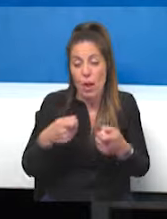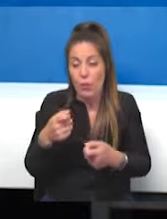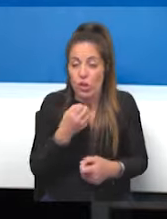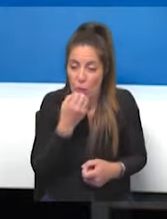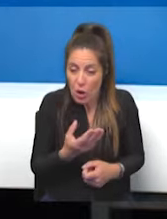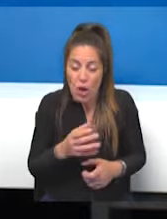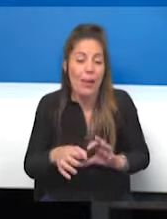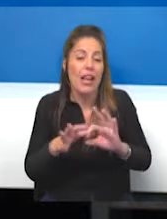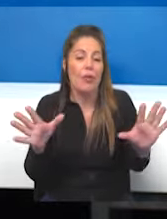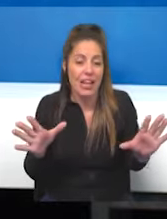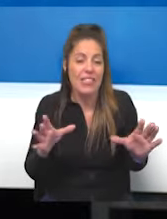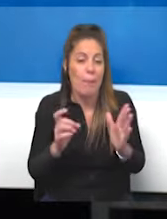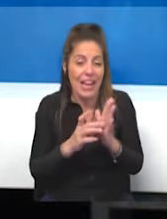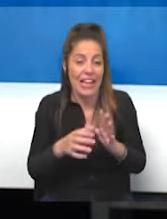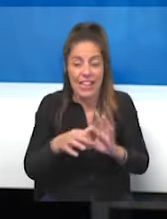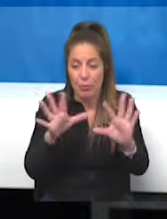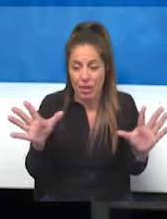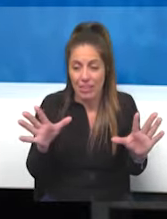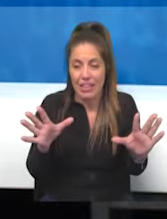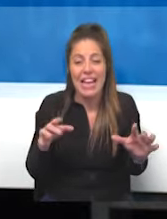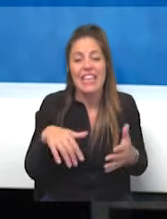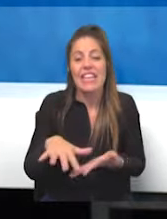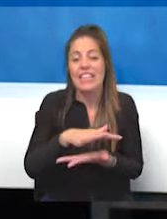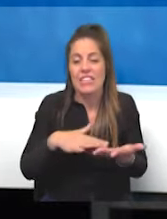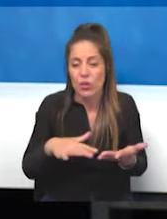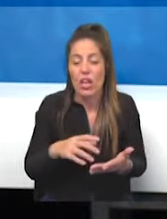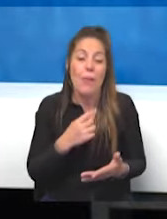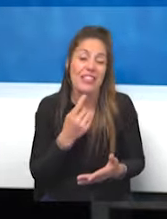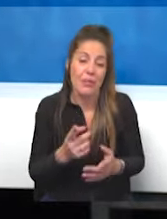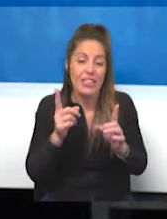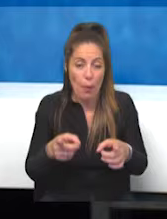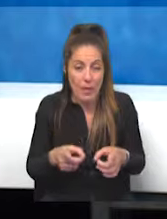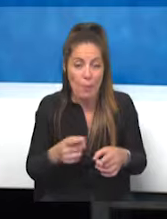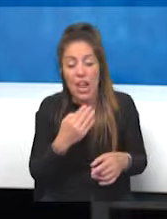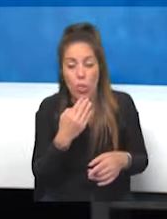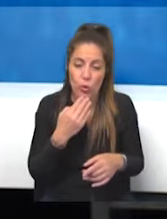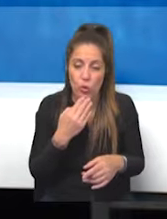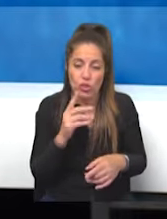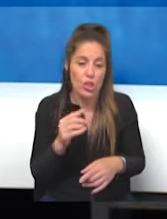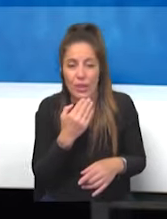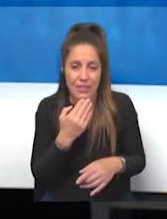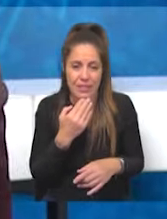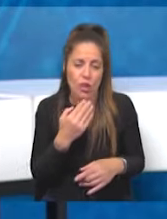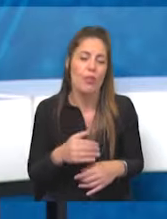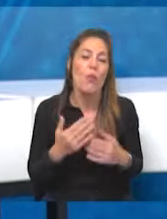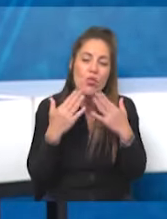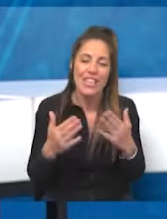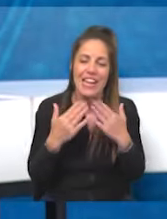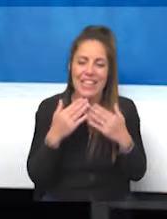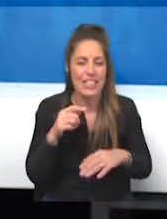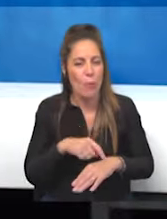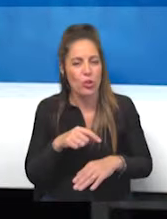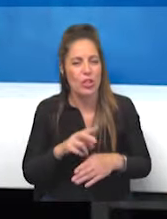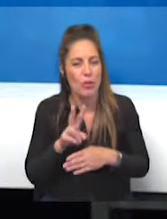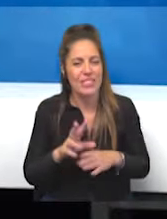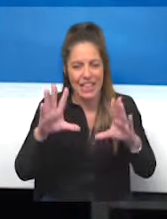para la democracia para la calidad democrática y en estas circunstancias va a ser de utilidad para para indecisos y no indecisos senador Carlos jami Gracias por tu tiempo y tu visita